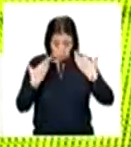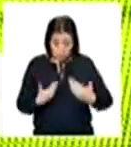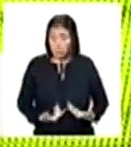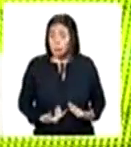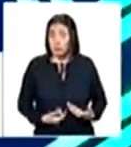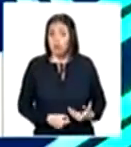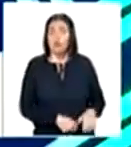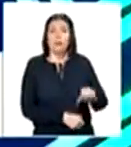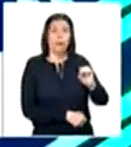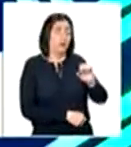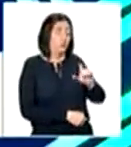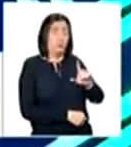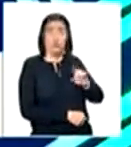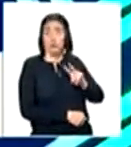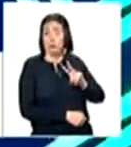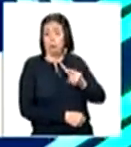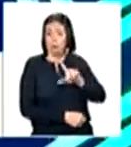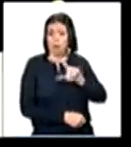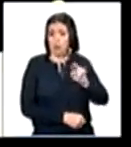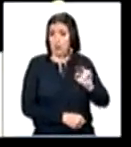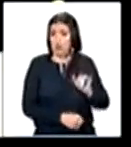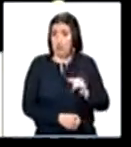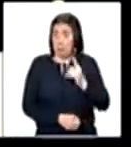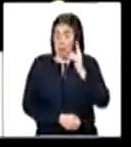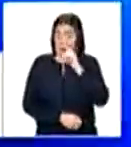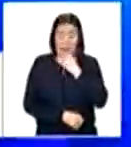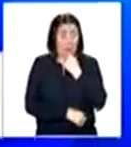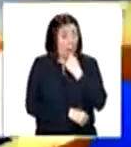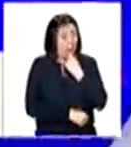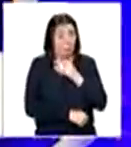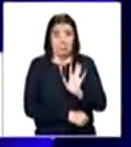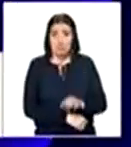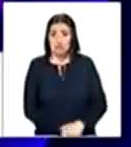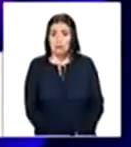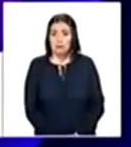Soy Luna. Ni se me hubiera ocurrido.